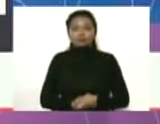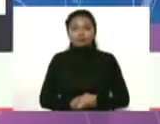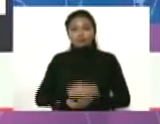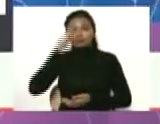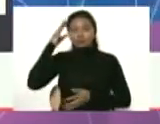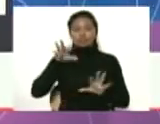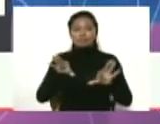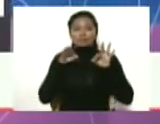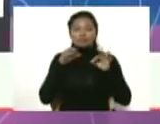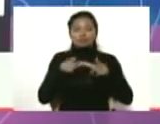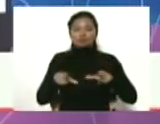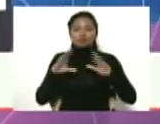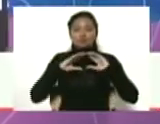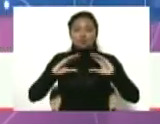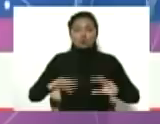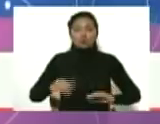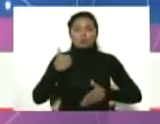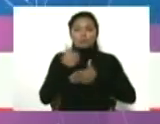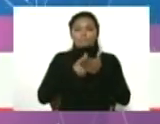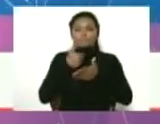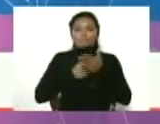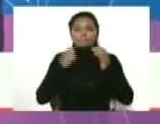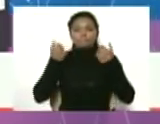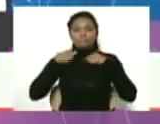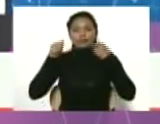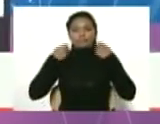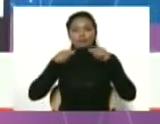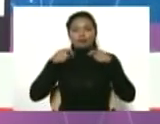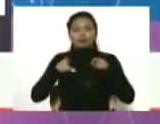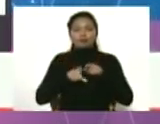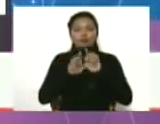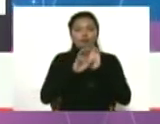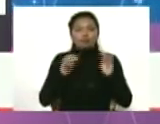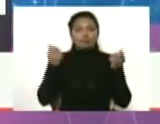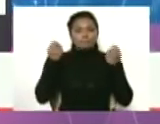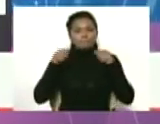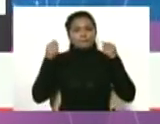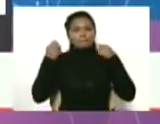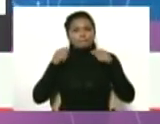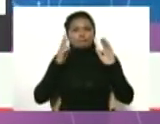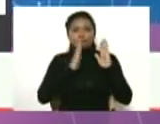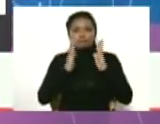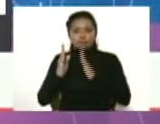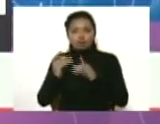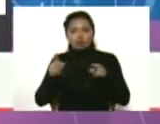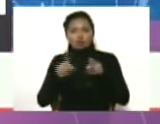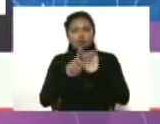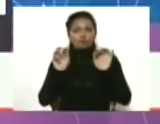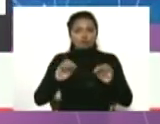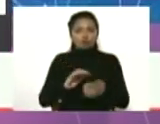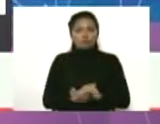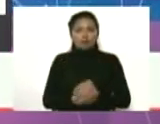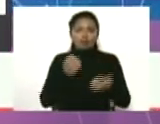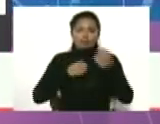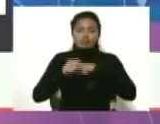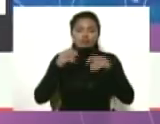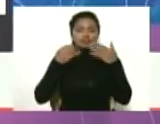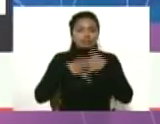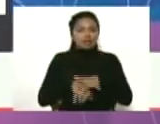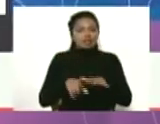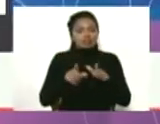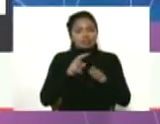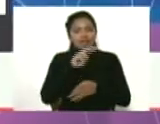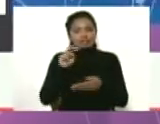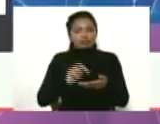y cuerpos combatientes, preparado, entrenado y organizado para la defensa integral de la